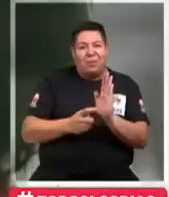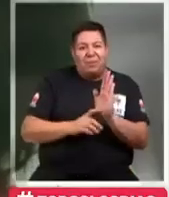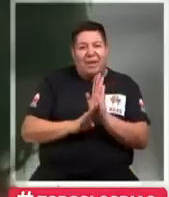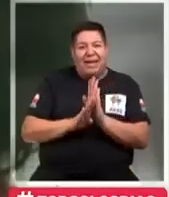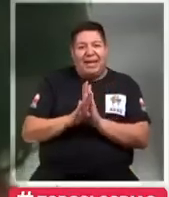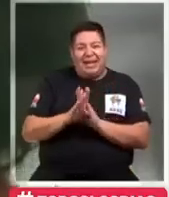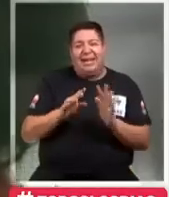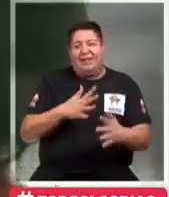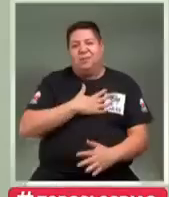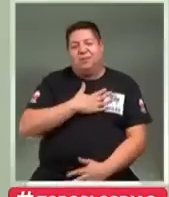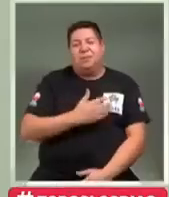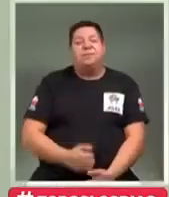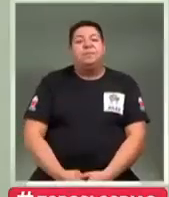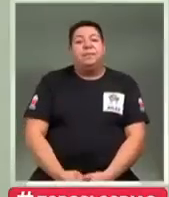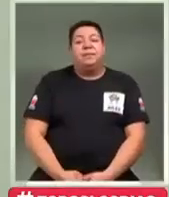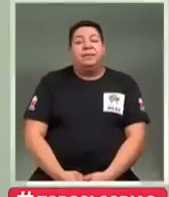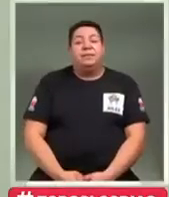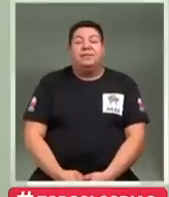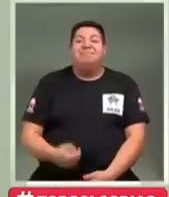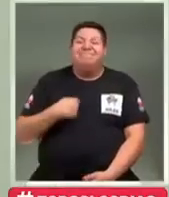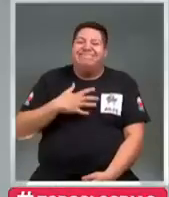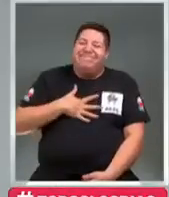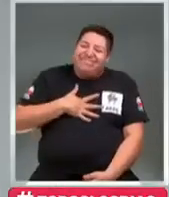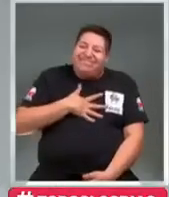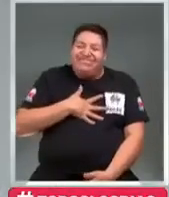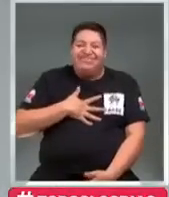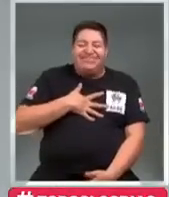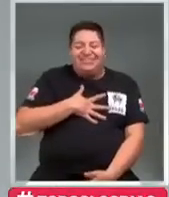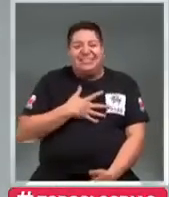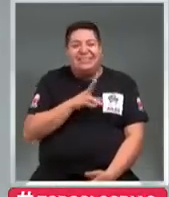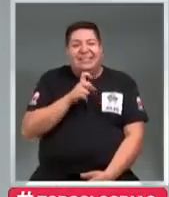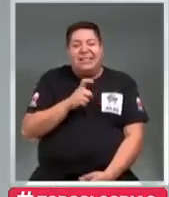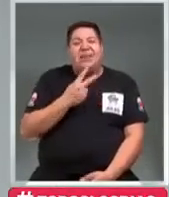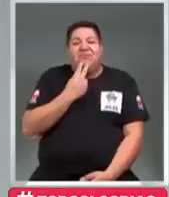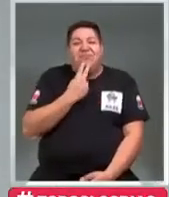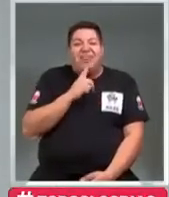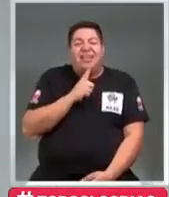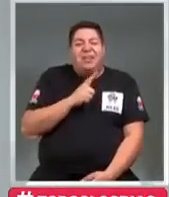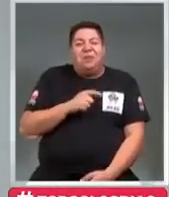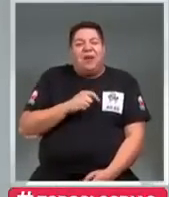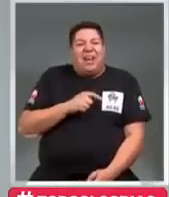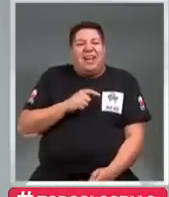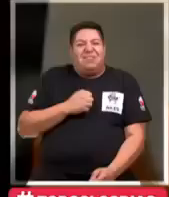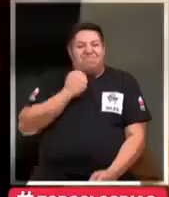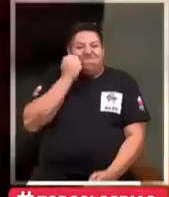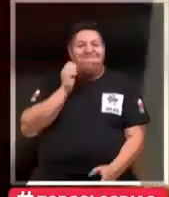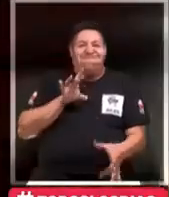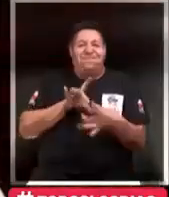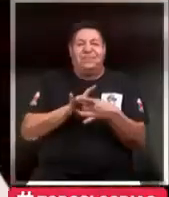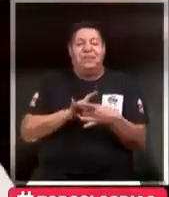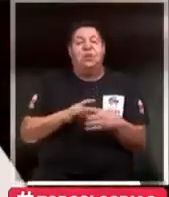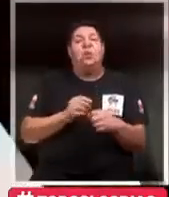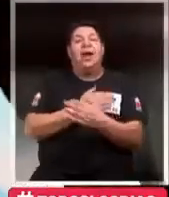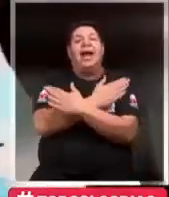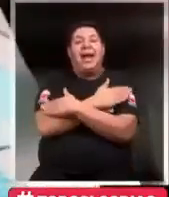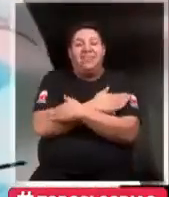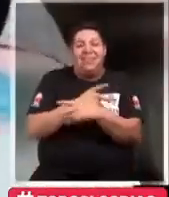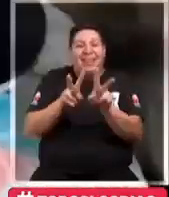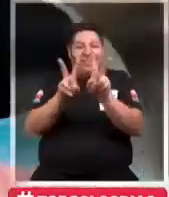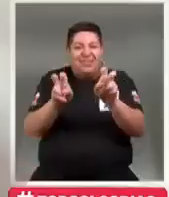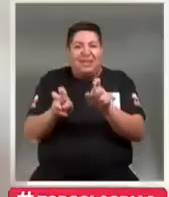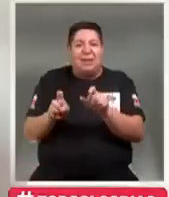Y todo esto me hizo apreciar mucho más la vida. Un abrazo, ver a mis